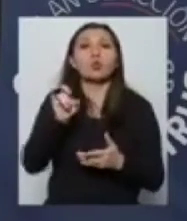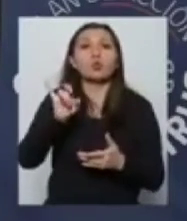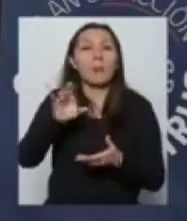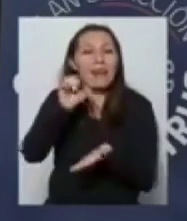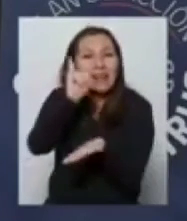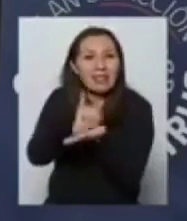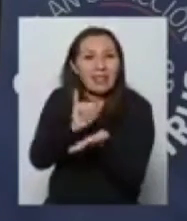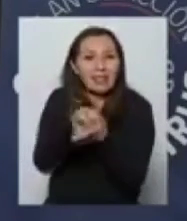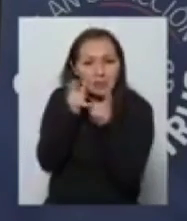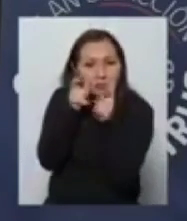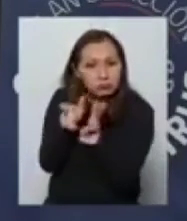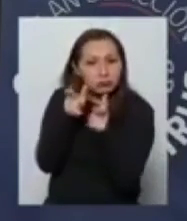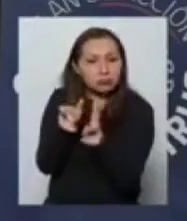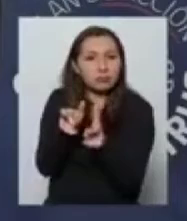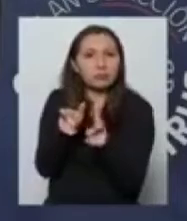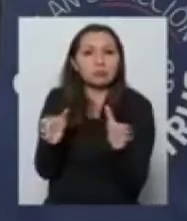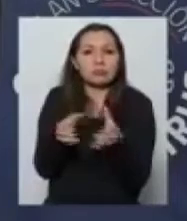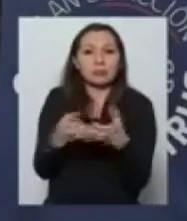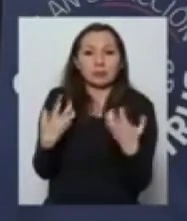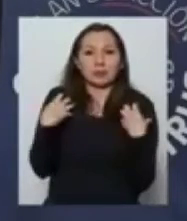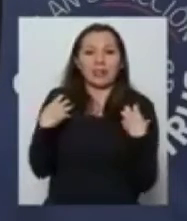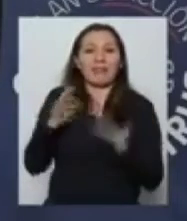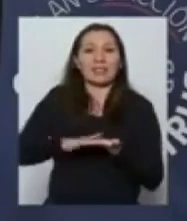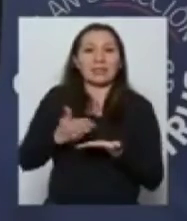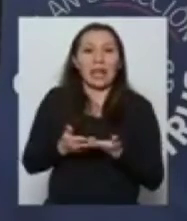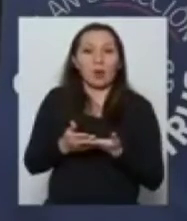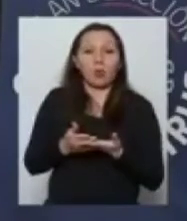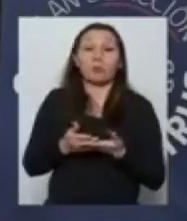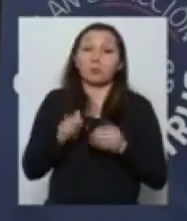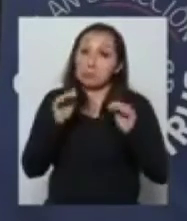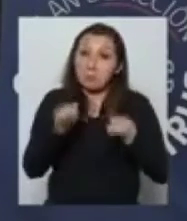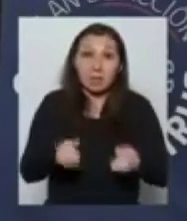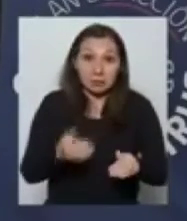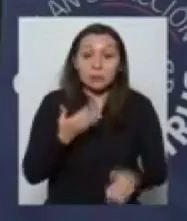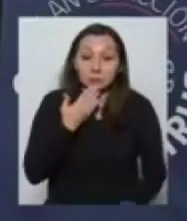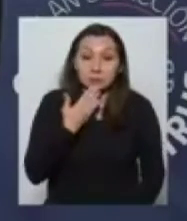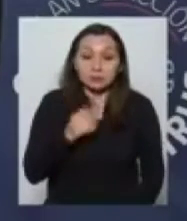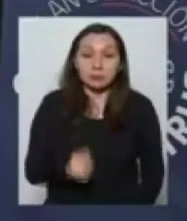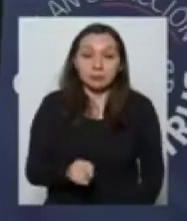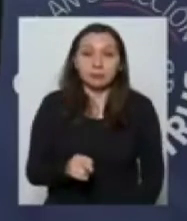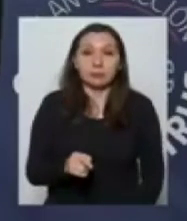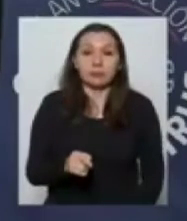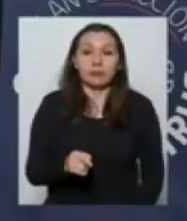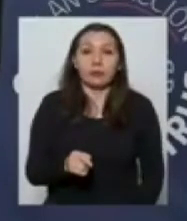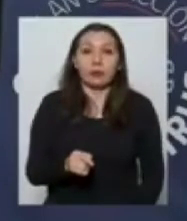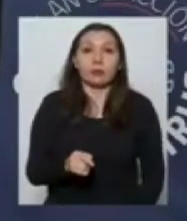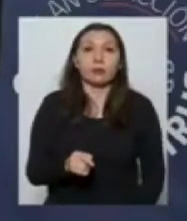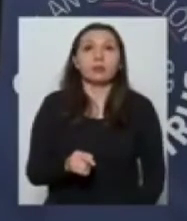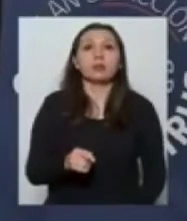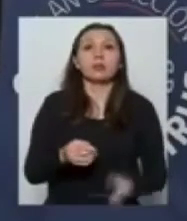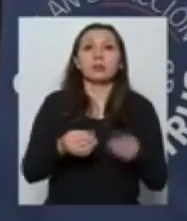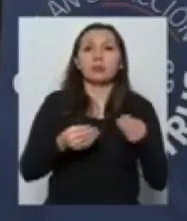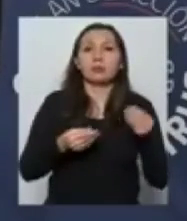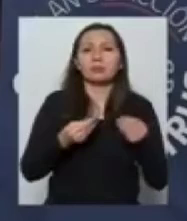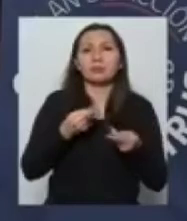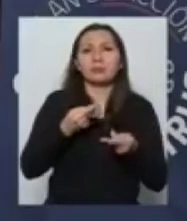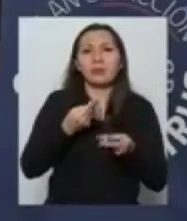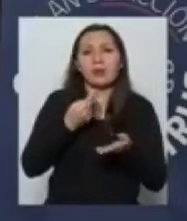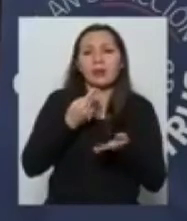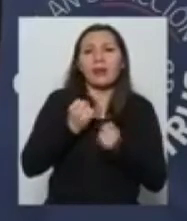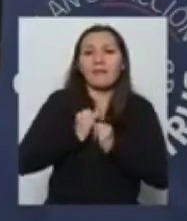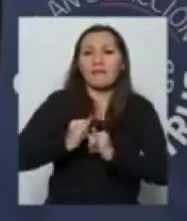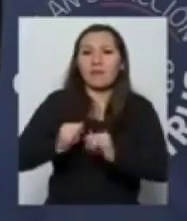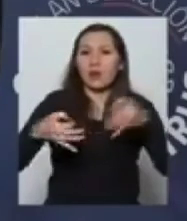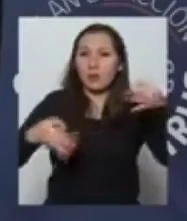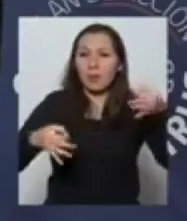Superintendencia de Salud. Asimismo, en una circular vinculada a